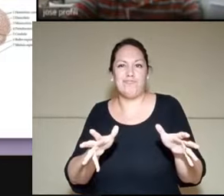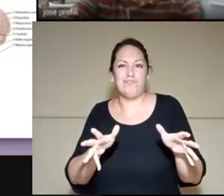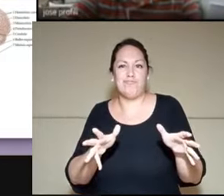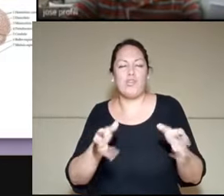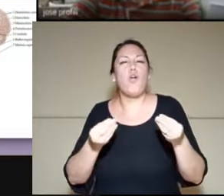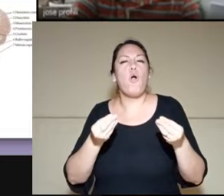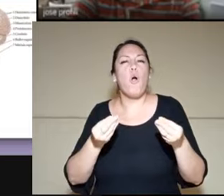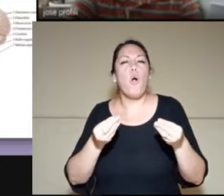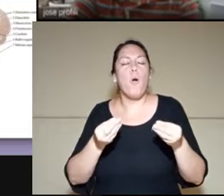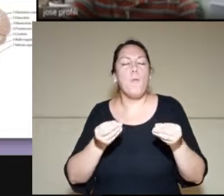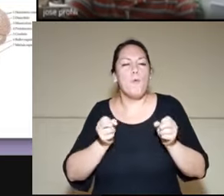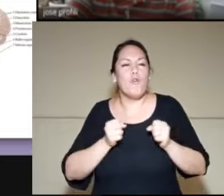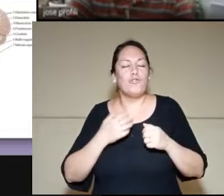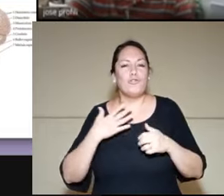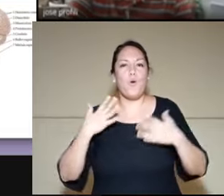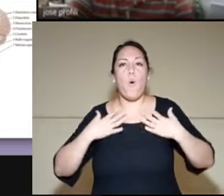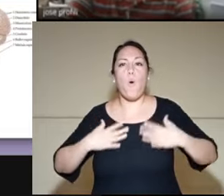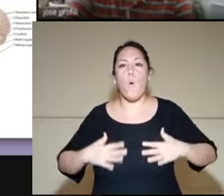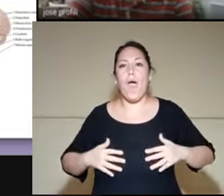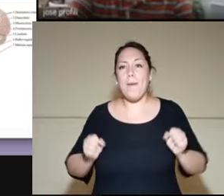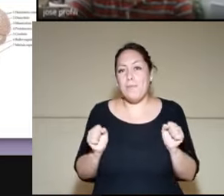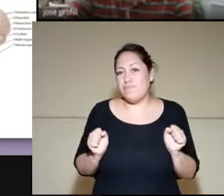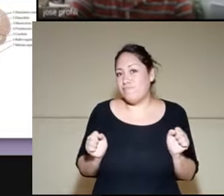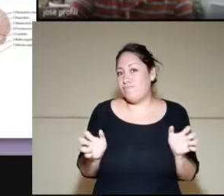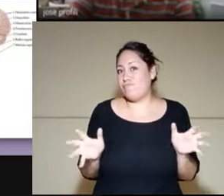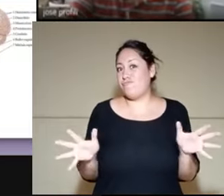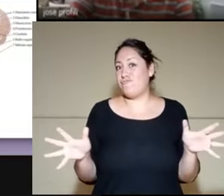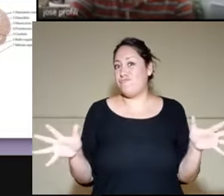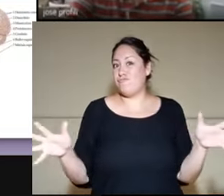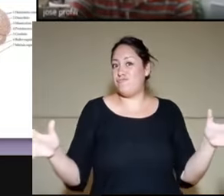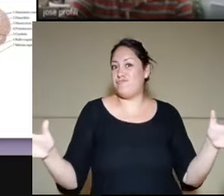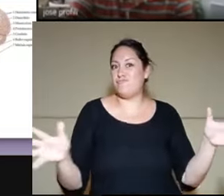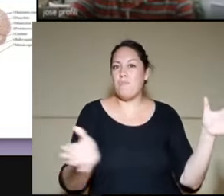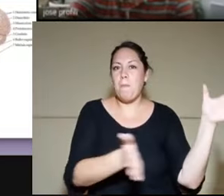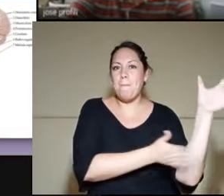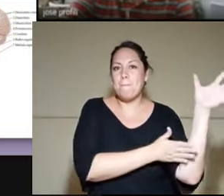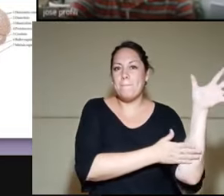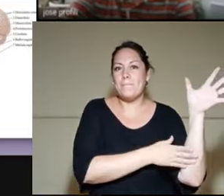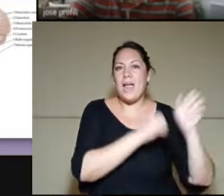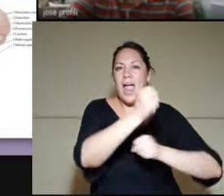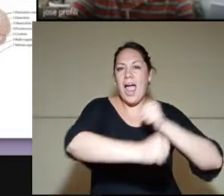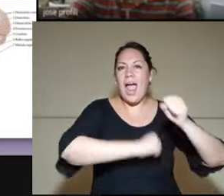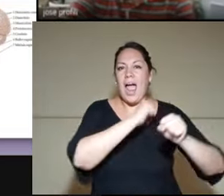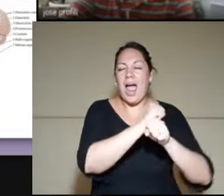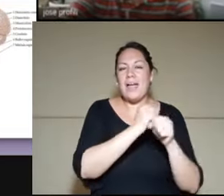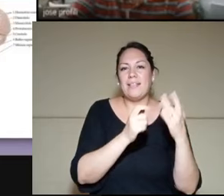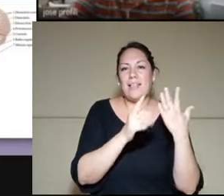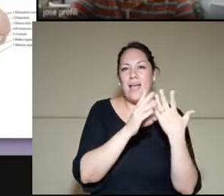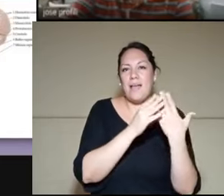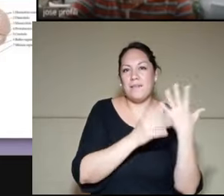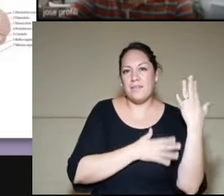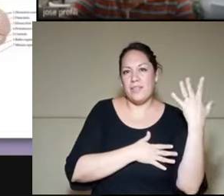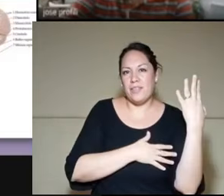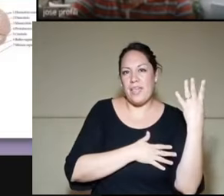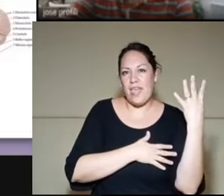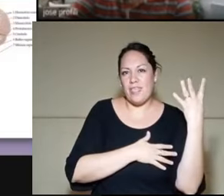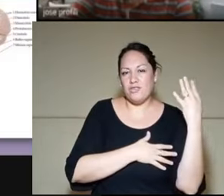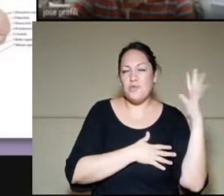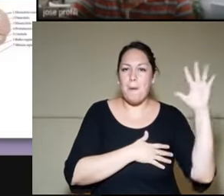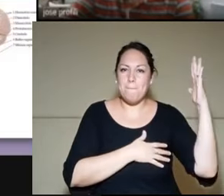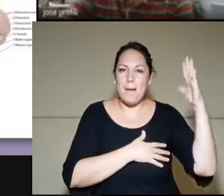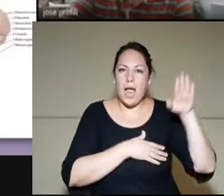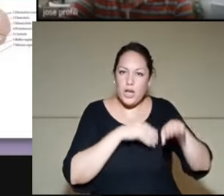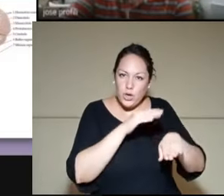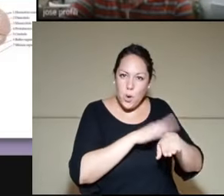son los nervios que van a todas nuestras extremidades, hasta la punta de los dedos y hasta la punta de los